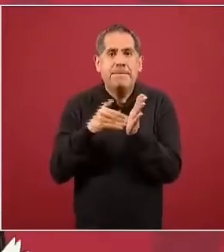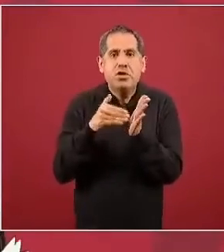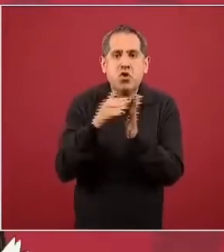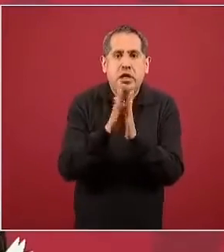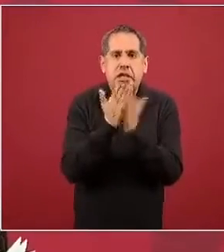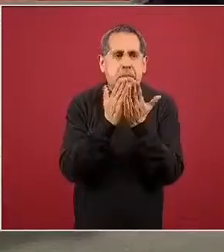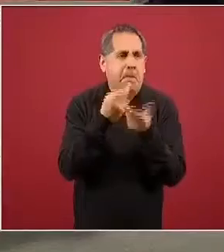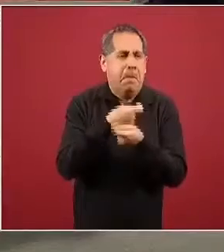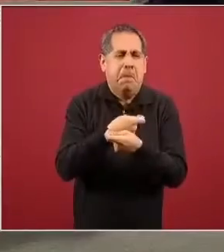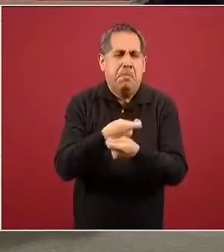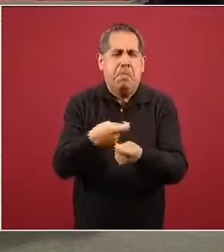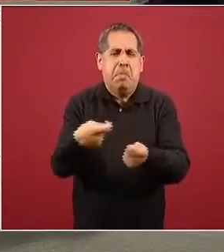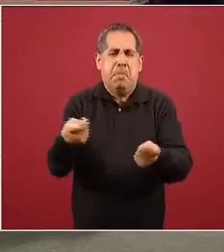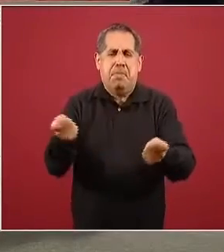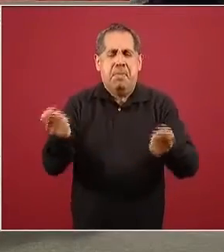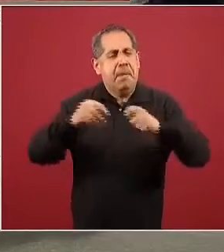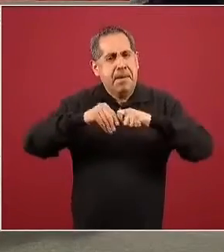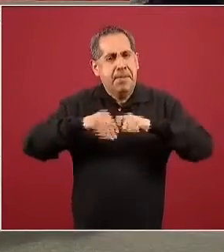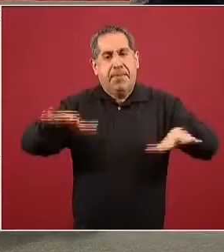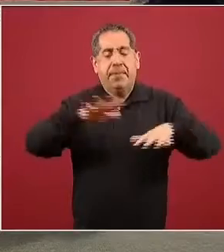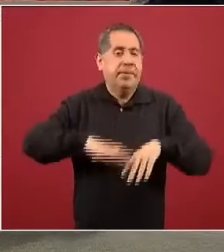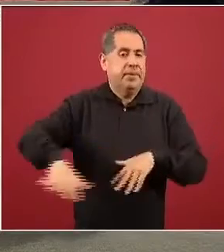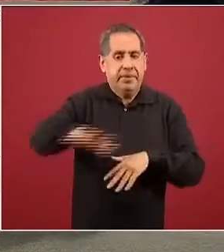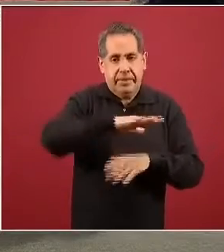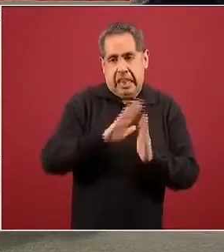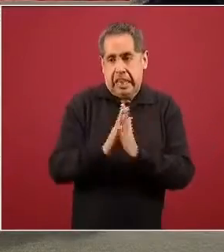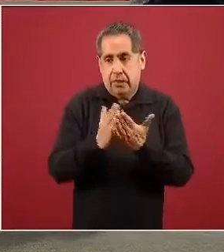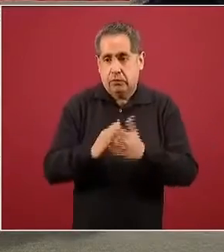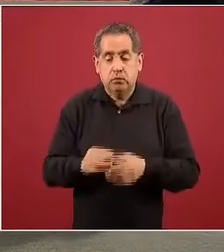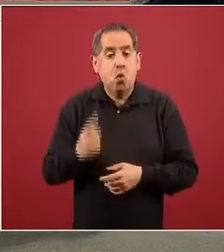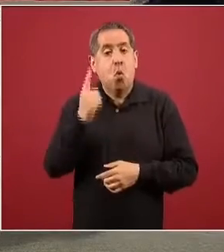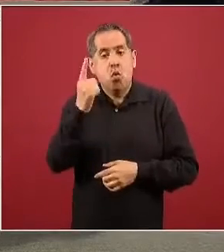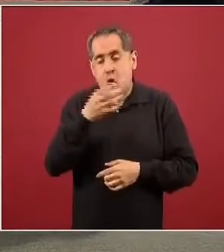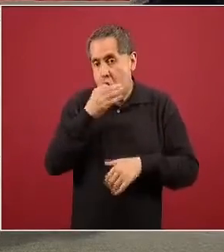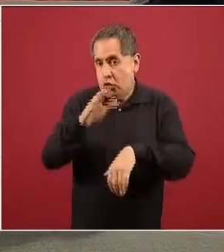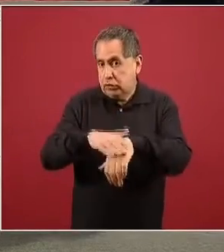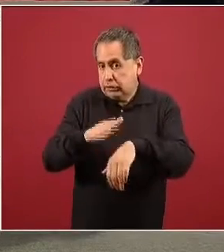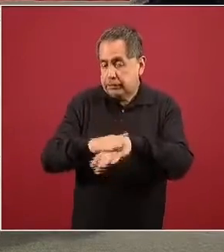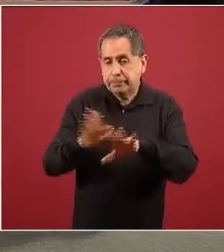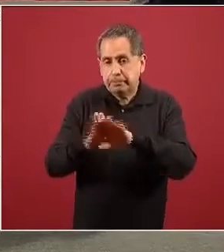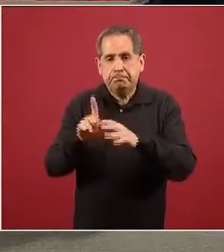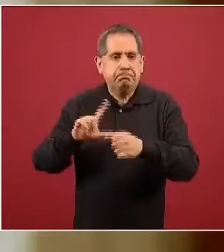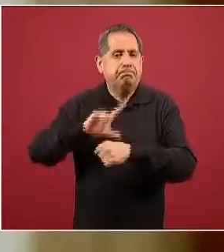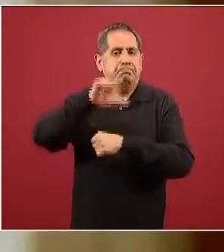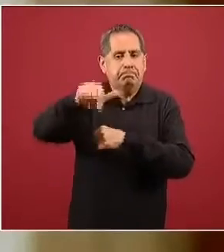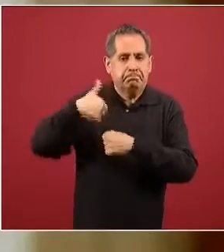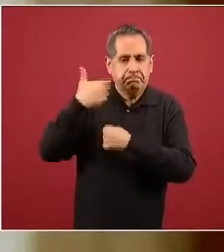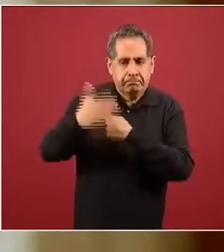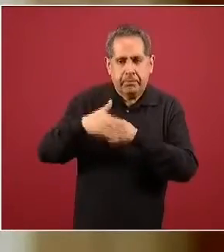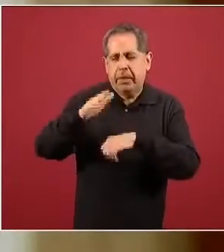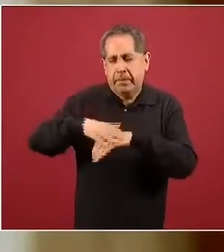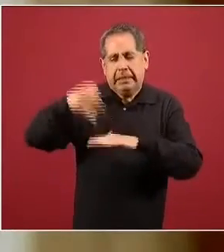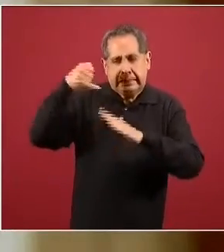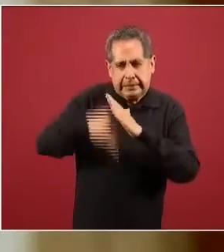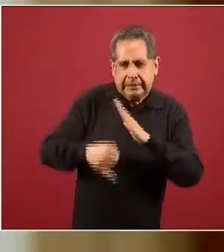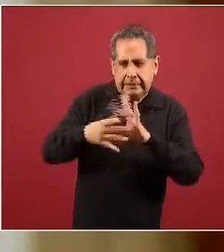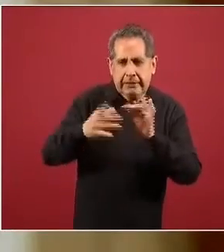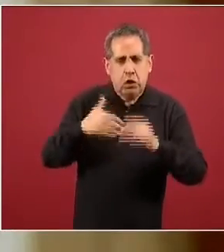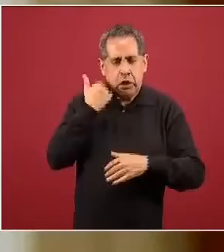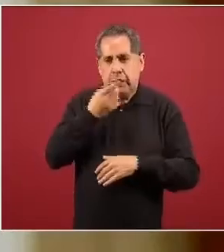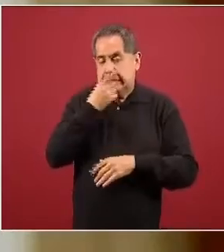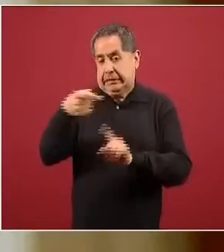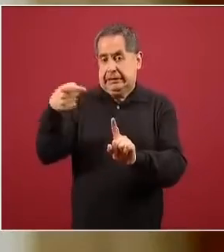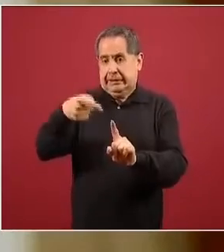los libros de texto gratuito. Una cosa que vamos a comentar posteriormente con mayor profundidad, pero quiero